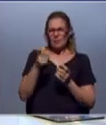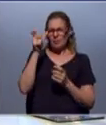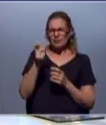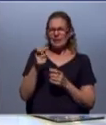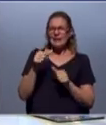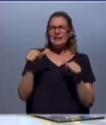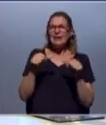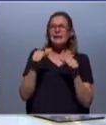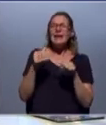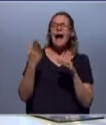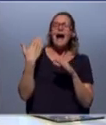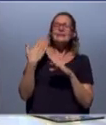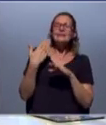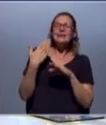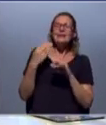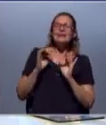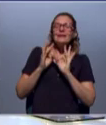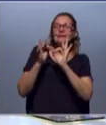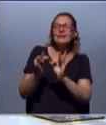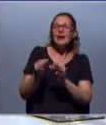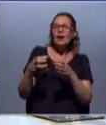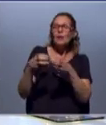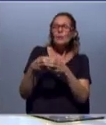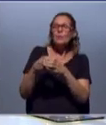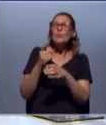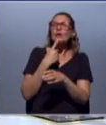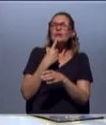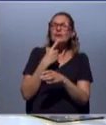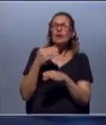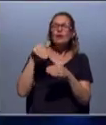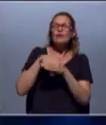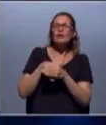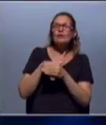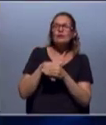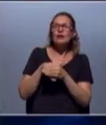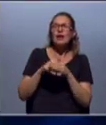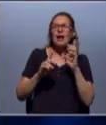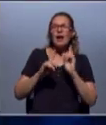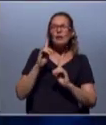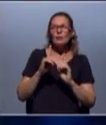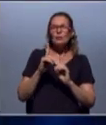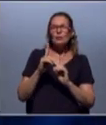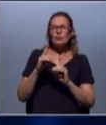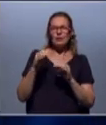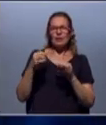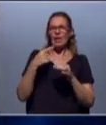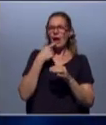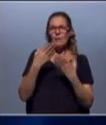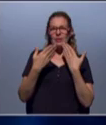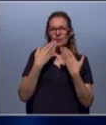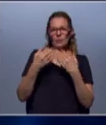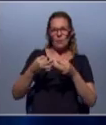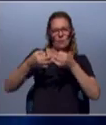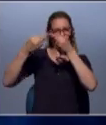qué se hacía antes de llegar al terreno político a través de las últimas elecciones alguna pista de su profesión usted es un